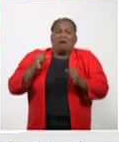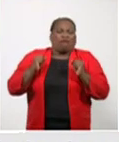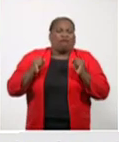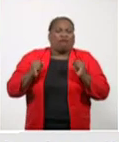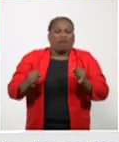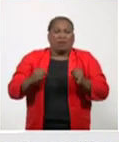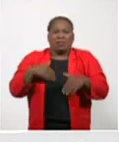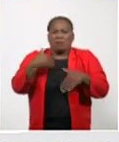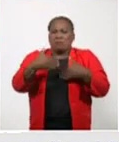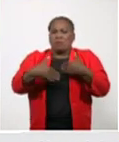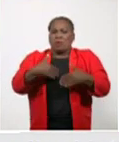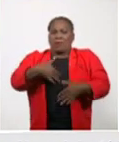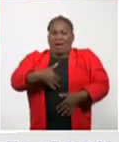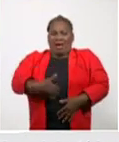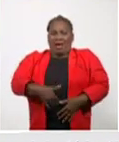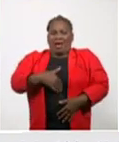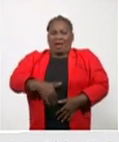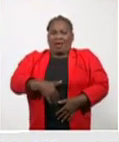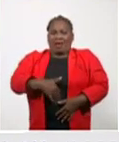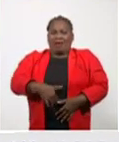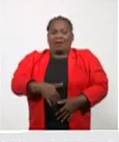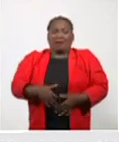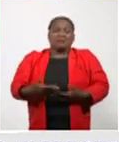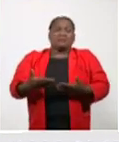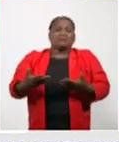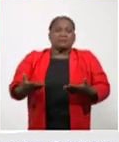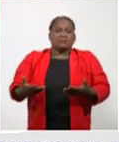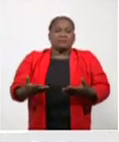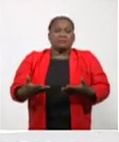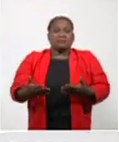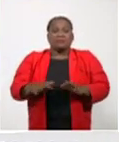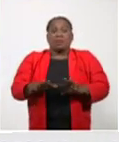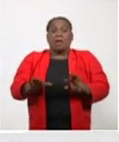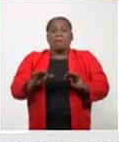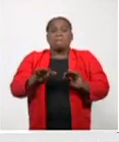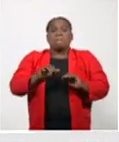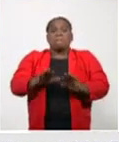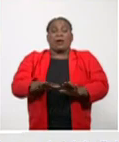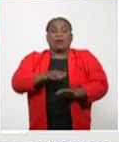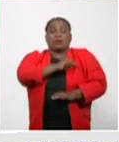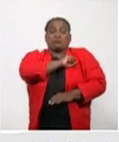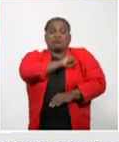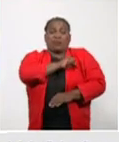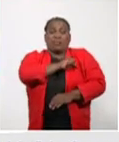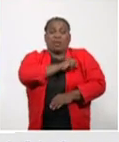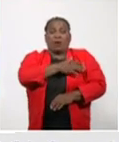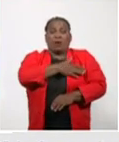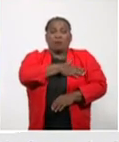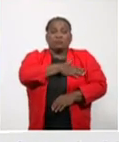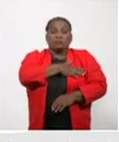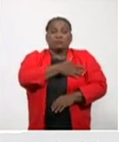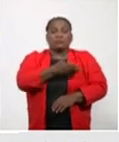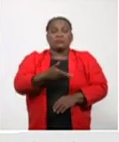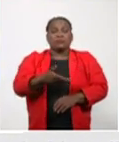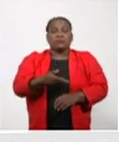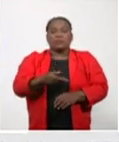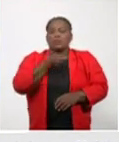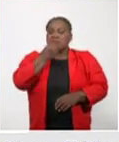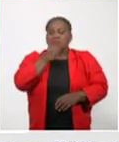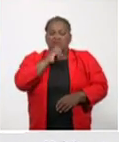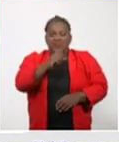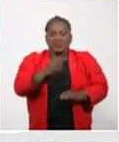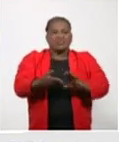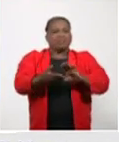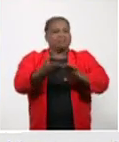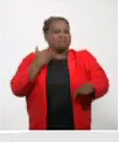metabólica, y lamentablemente hace una parada cardíaca en asistolia, de la cual tampoco fue posible su